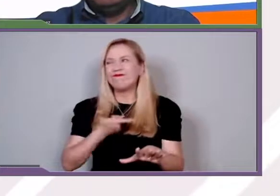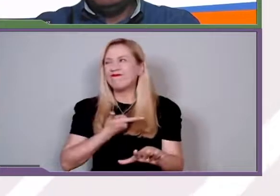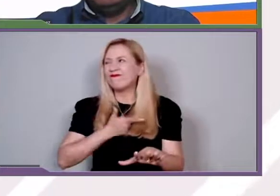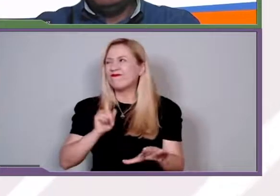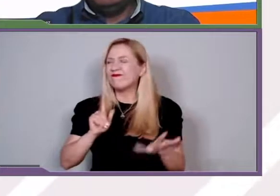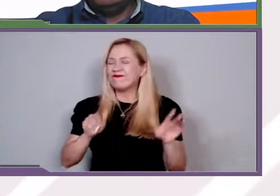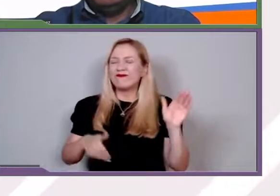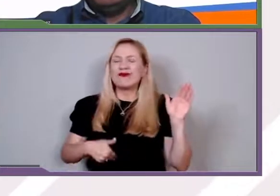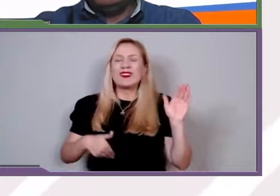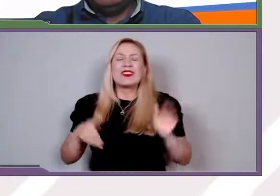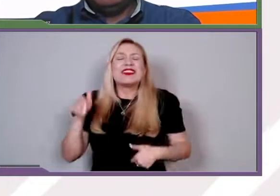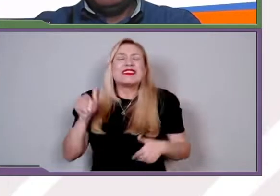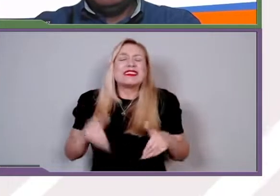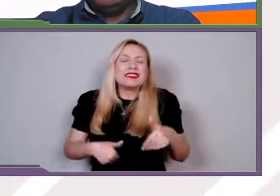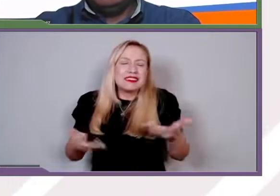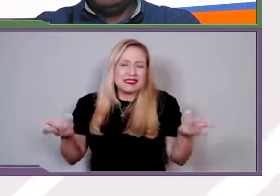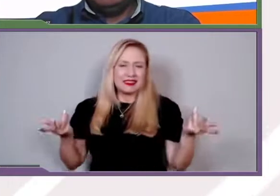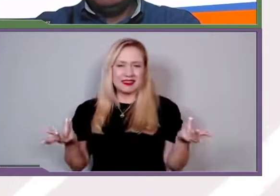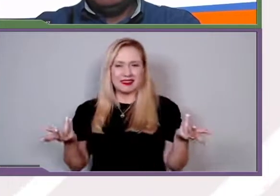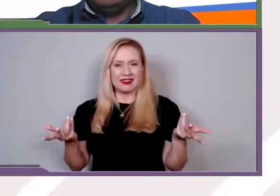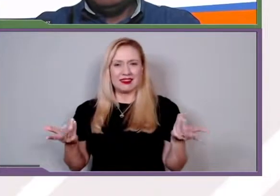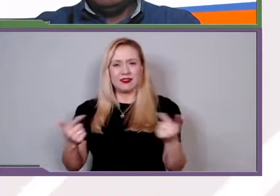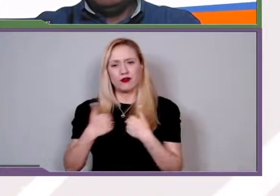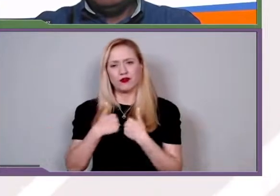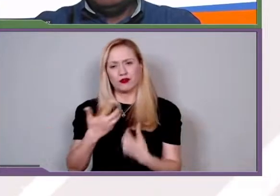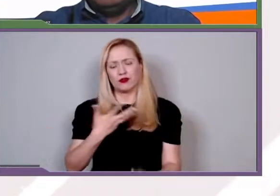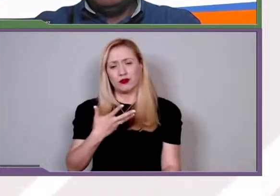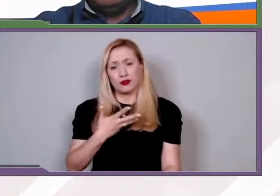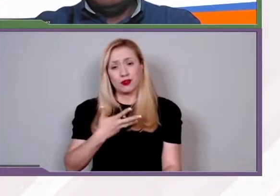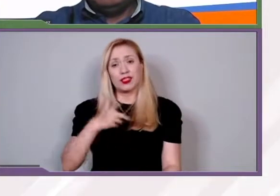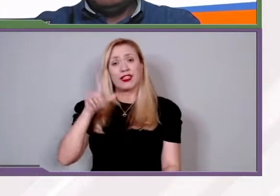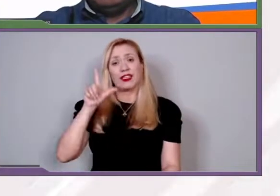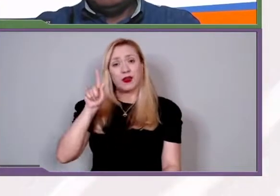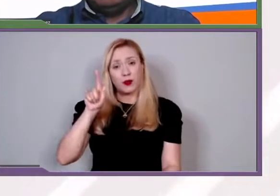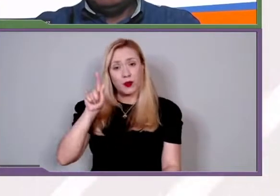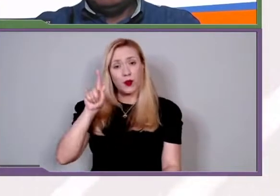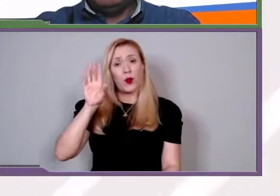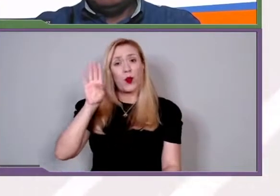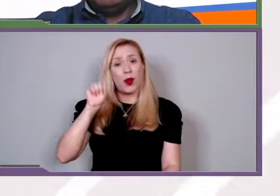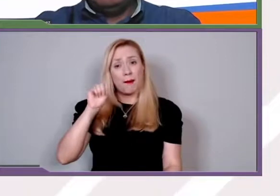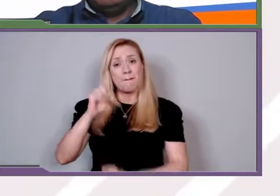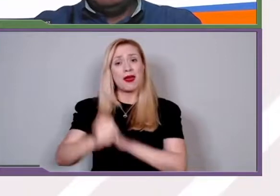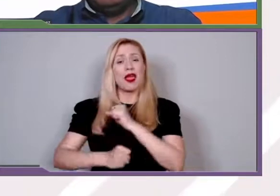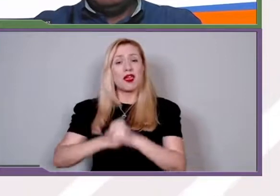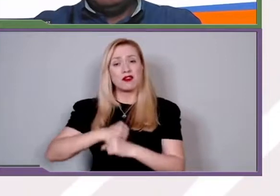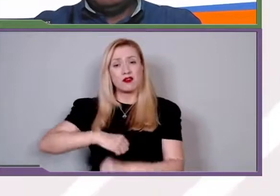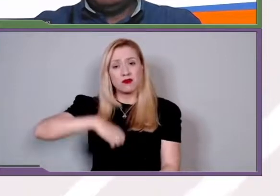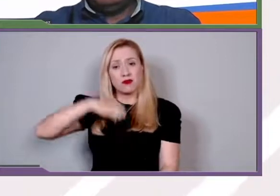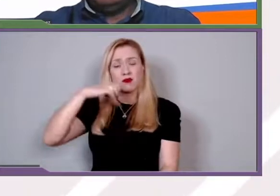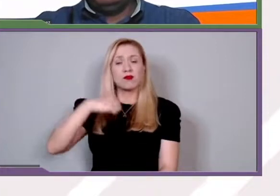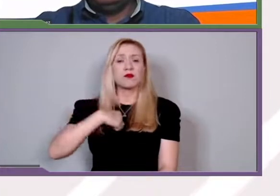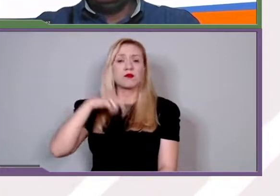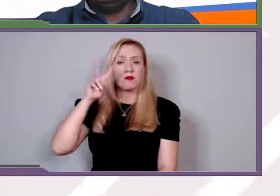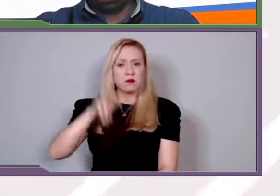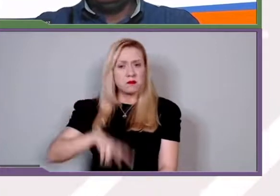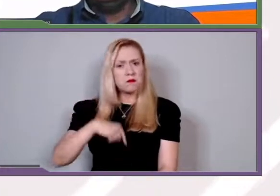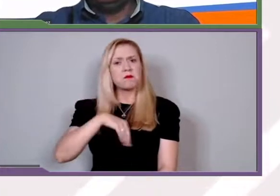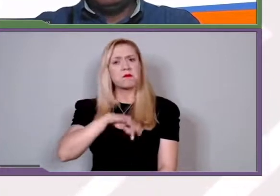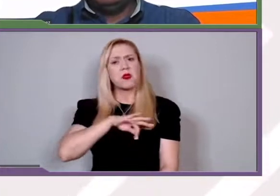un disgusto, ¿verdad? Porque yo repito, tengo 79 años y la verdad tengo